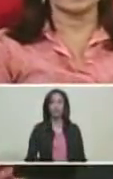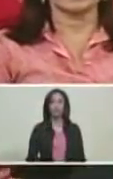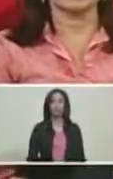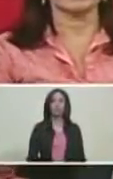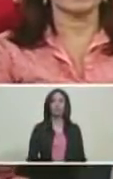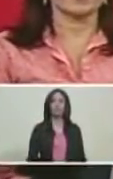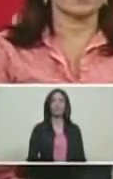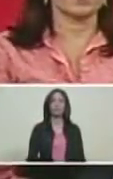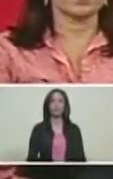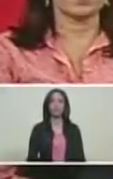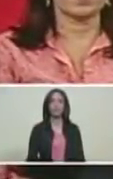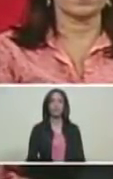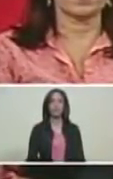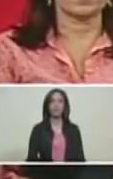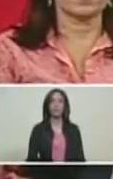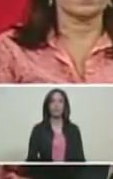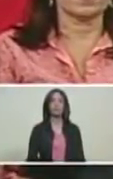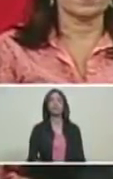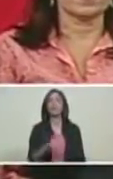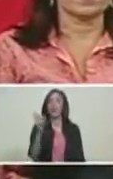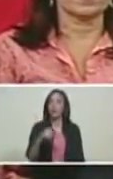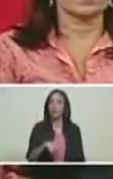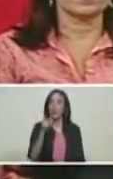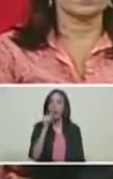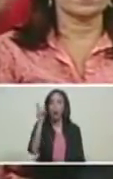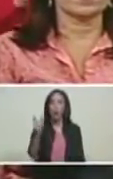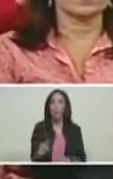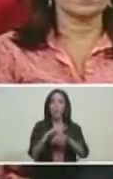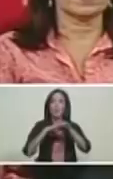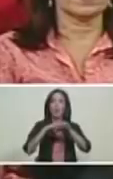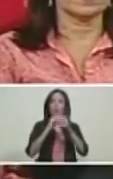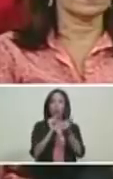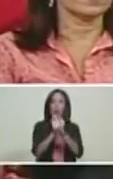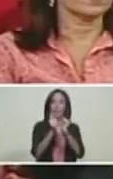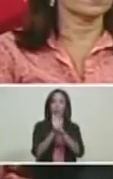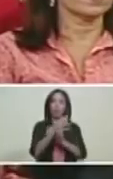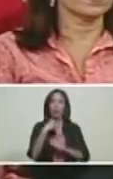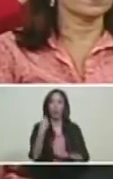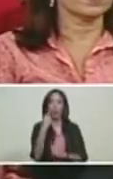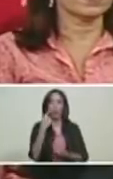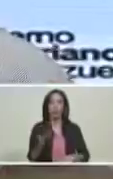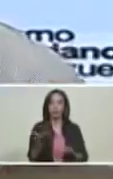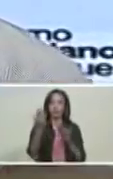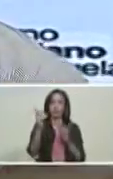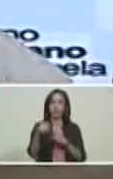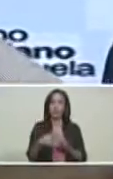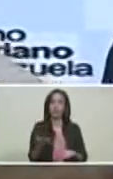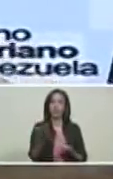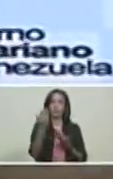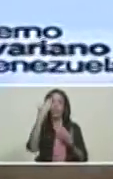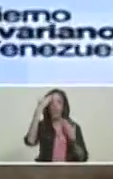Nuestro joven ministro Pedro Infante, ministro para la juventud y el deporte.